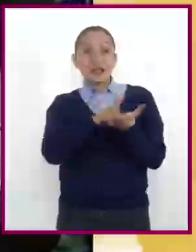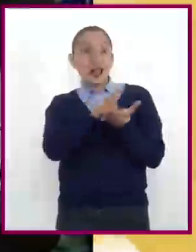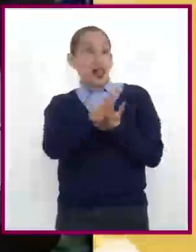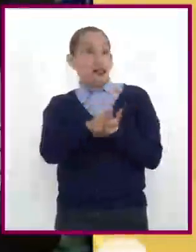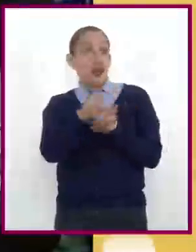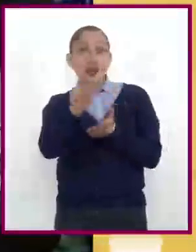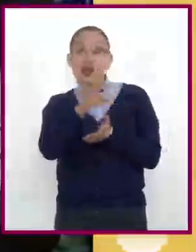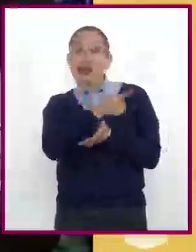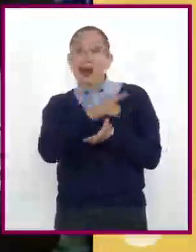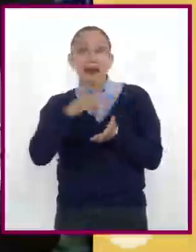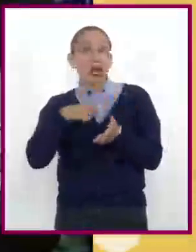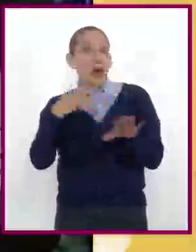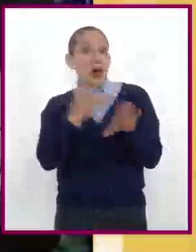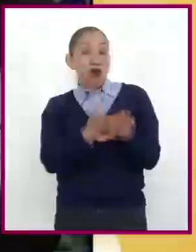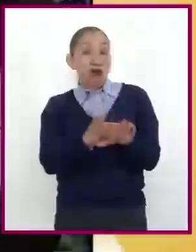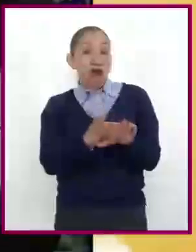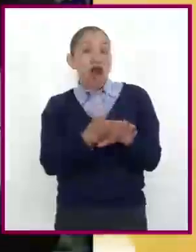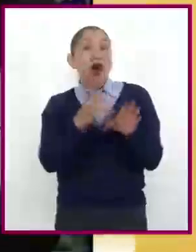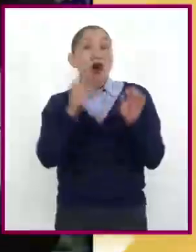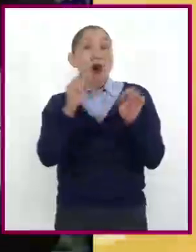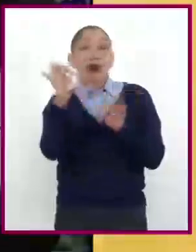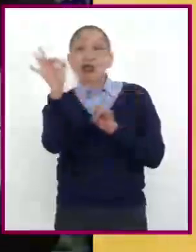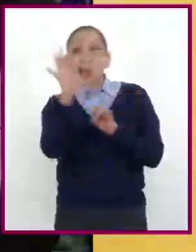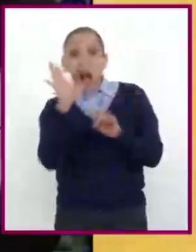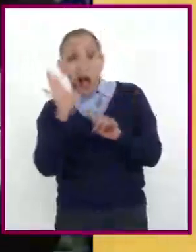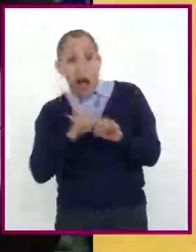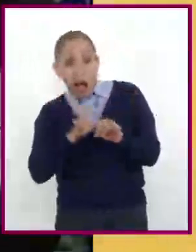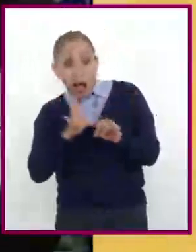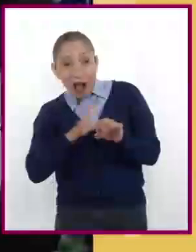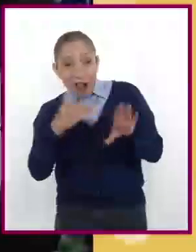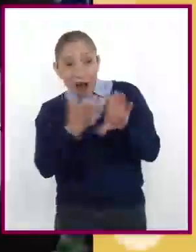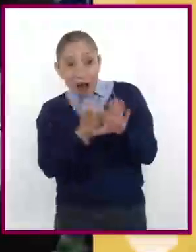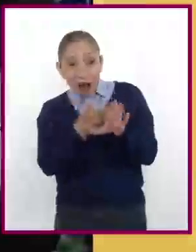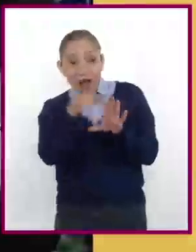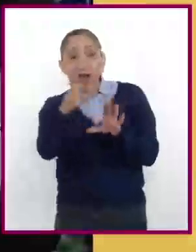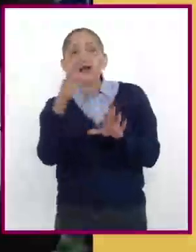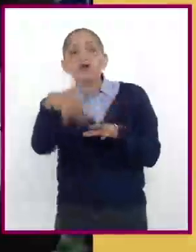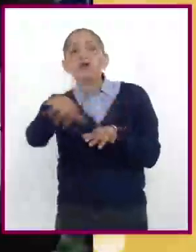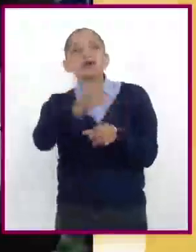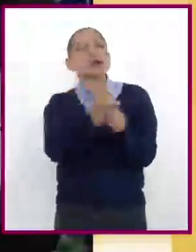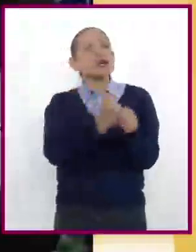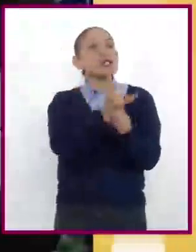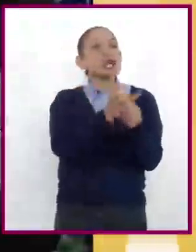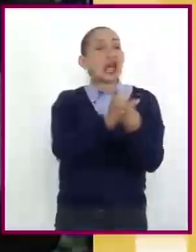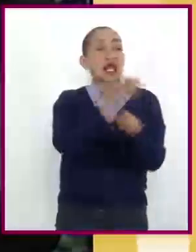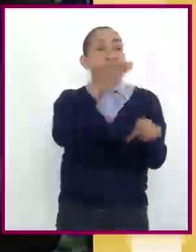no se violen, o si se violan, investigar y castigar y